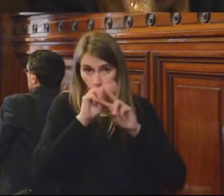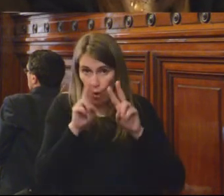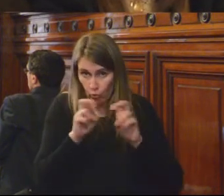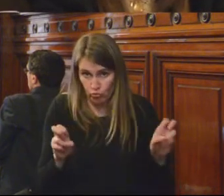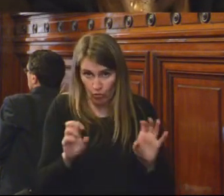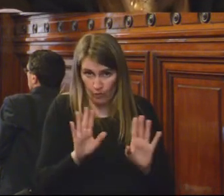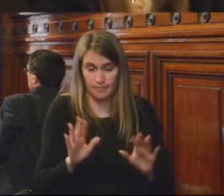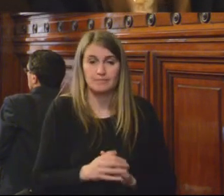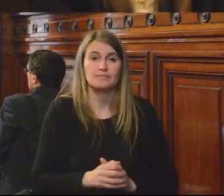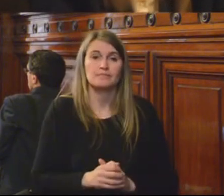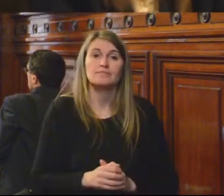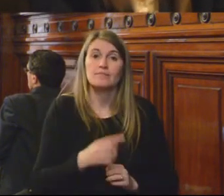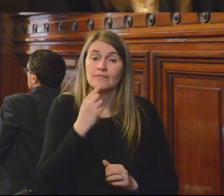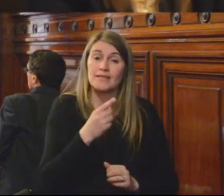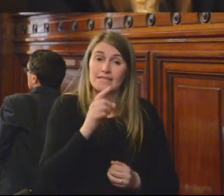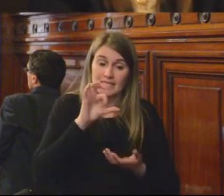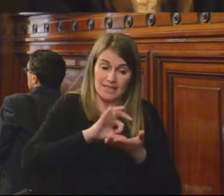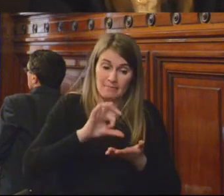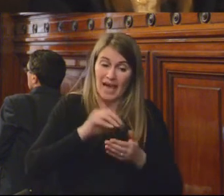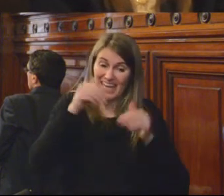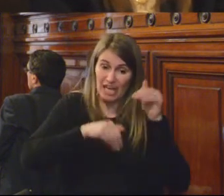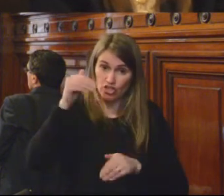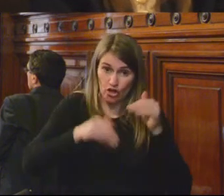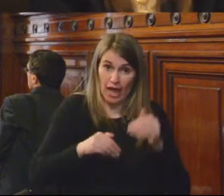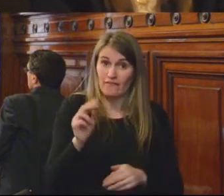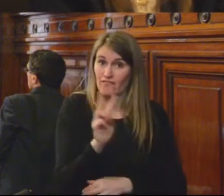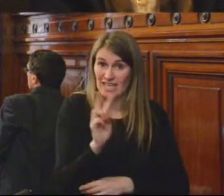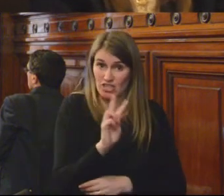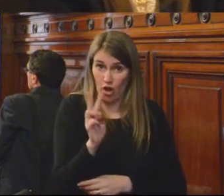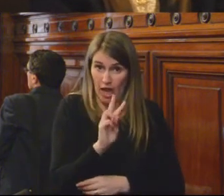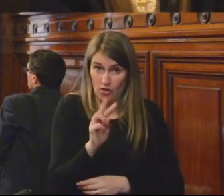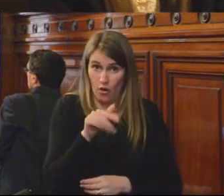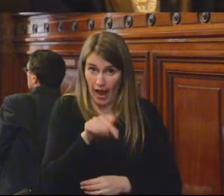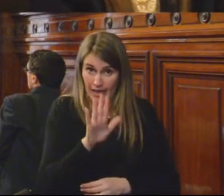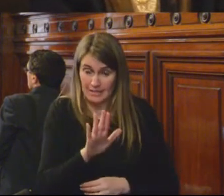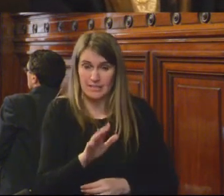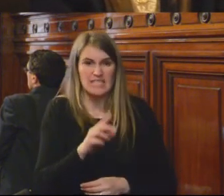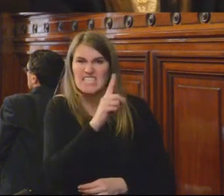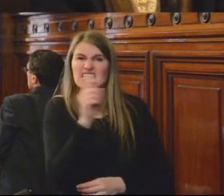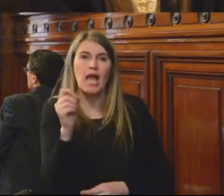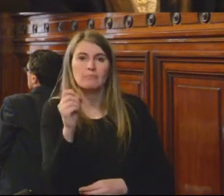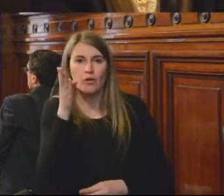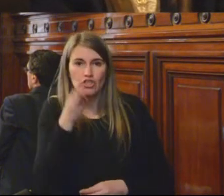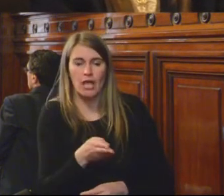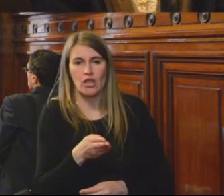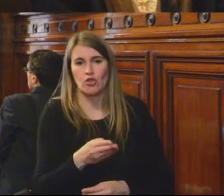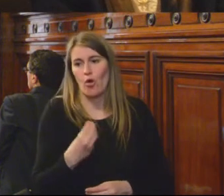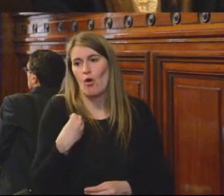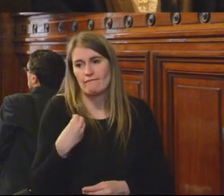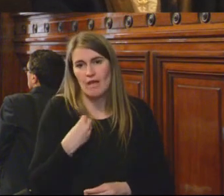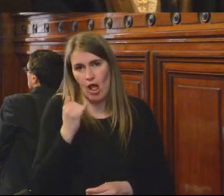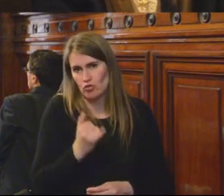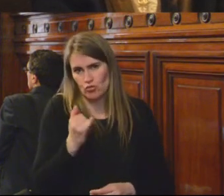intervención. El sistema electoral venezolano es 100% confiable. Y esto lo